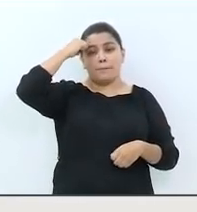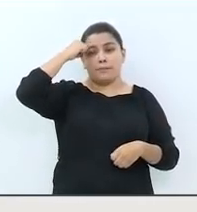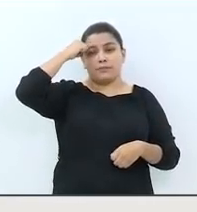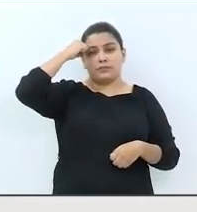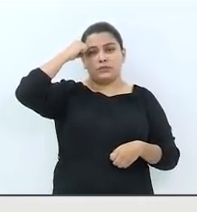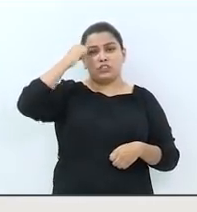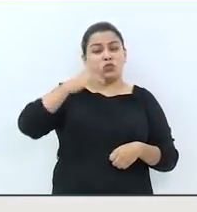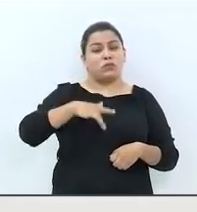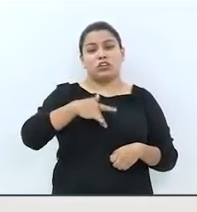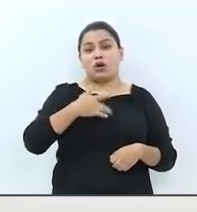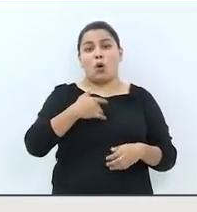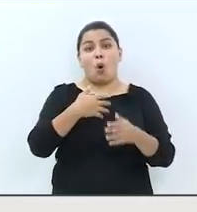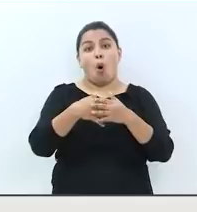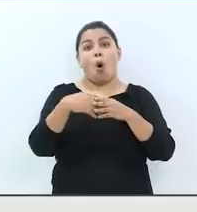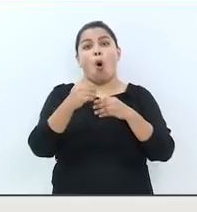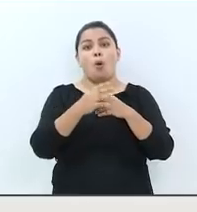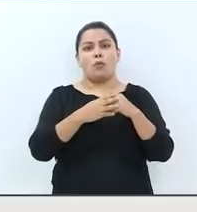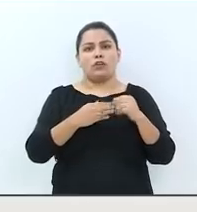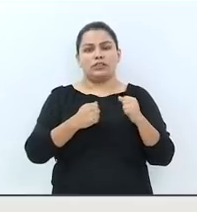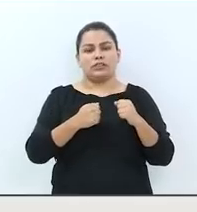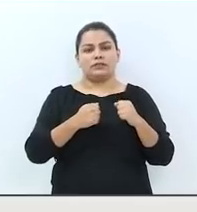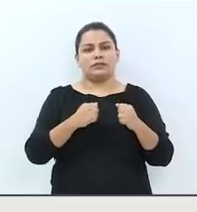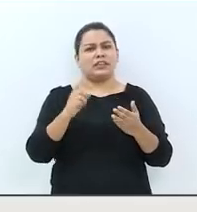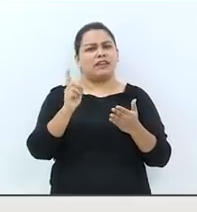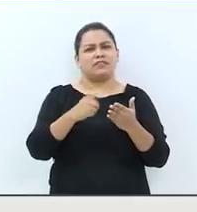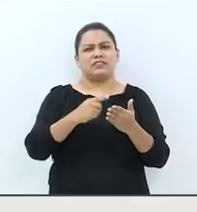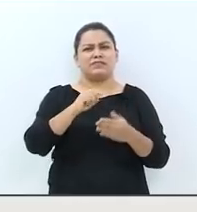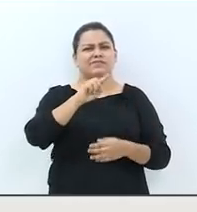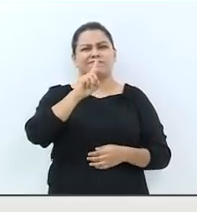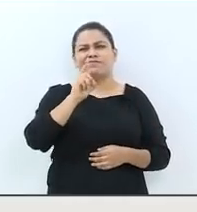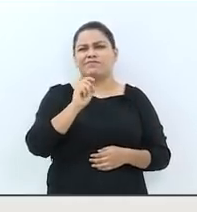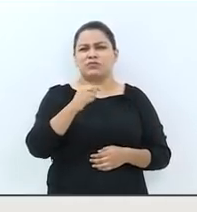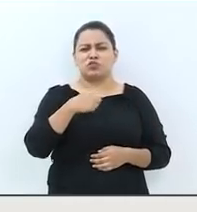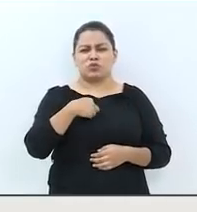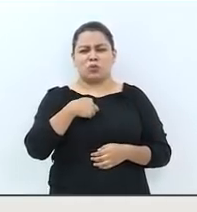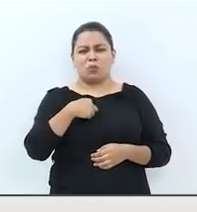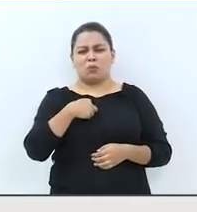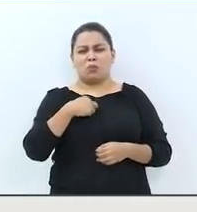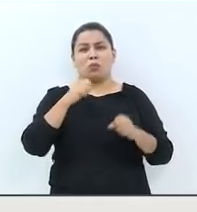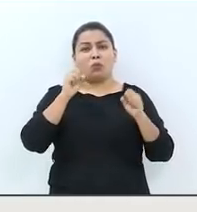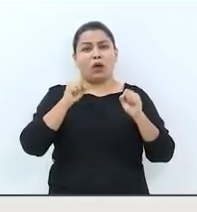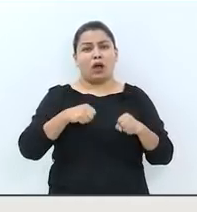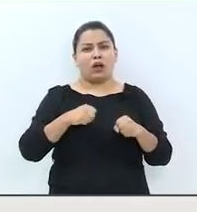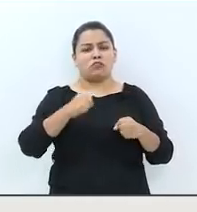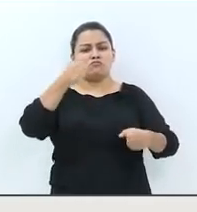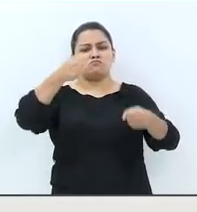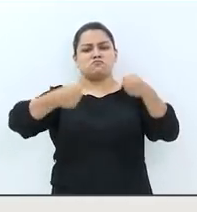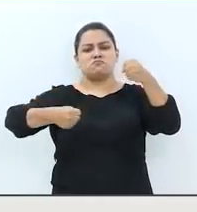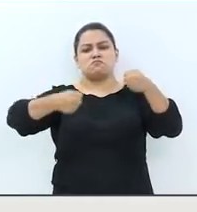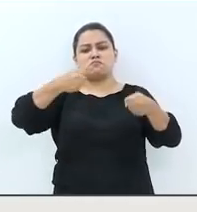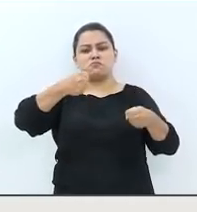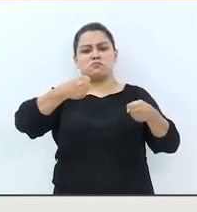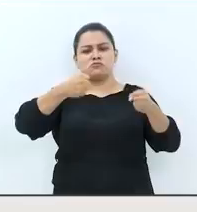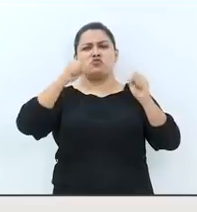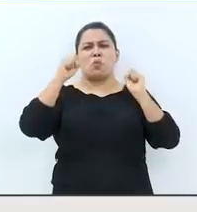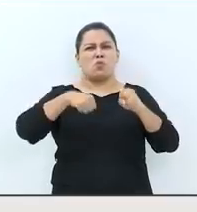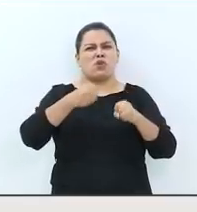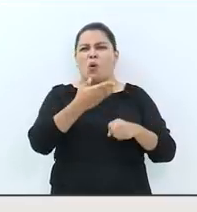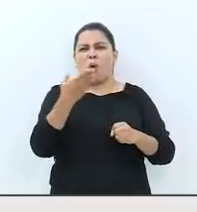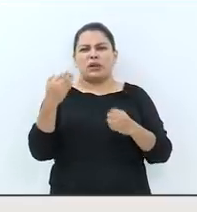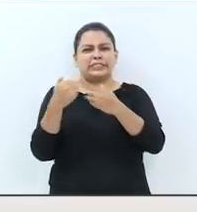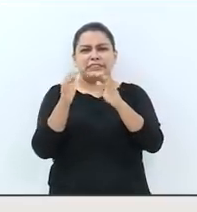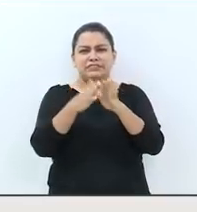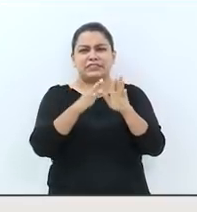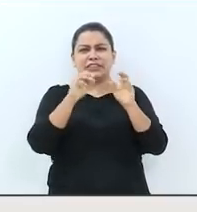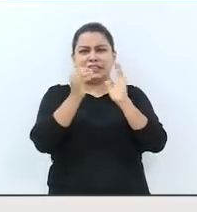si no me estoy sintiendo cómoda. Y muchas veces me lo he preguntado, bueno, pero yo puedo conducir un vehículo, yo puedo hacer otras cosas